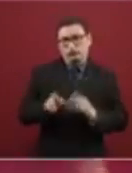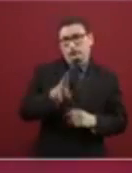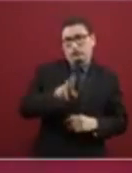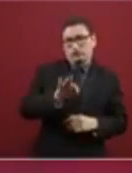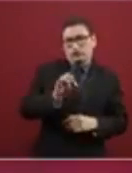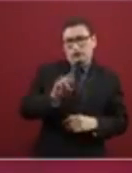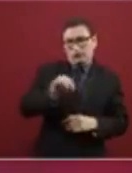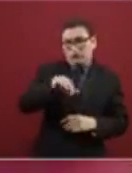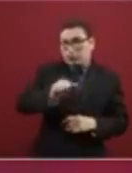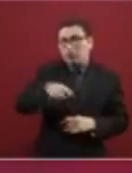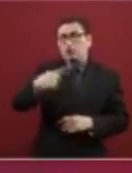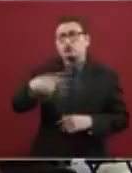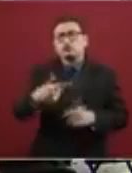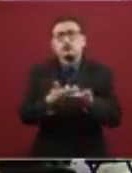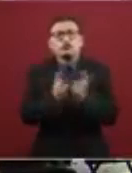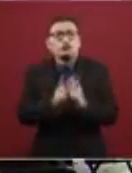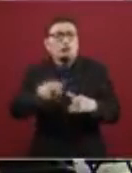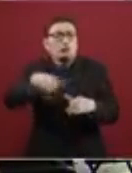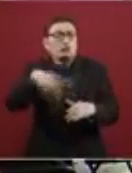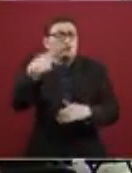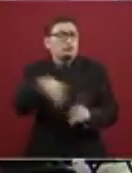y otros grupos, con todo su derecho,